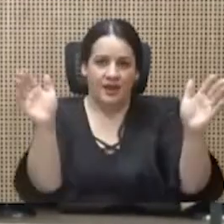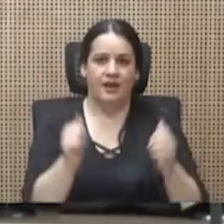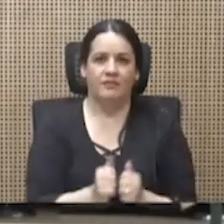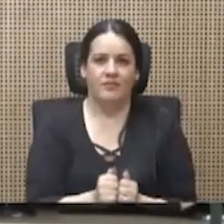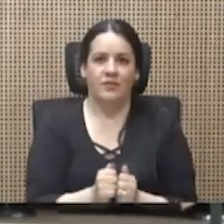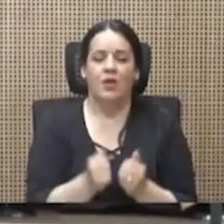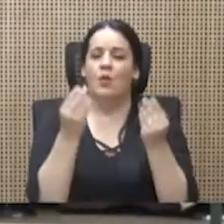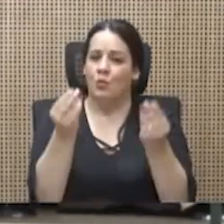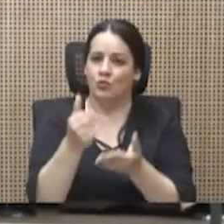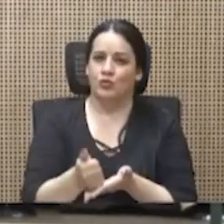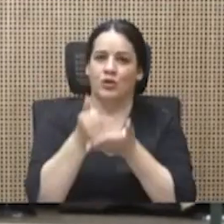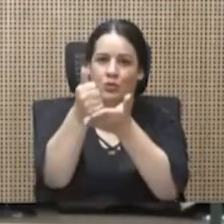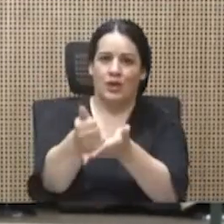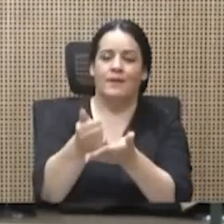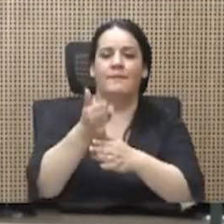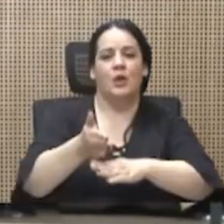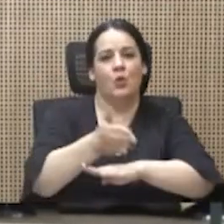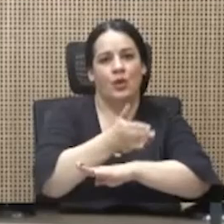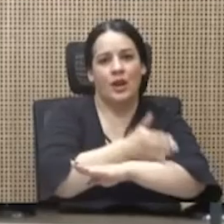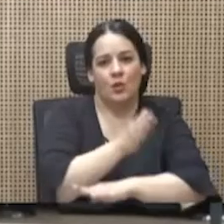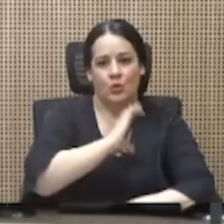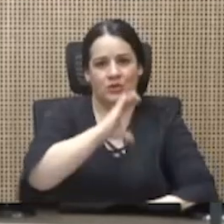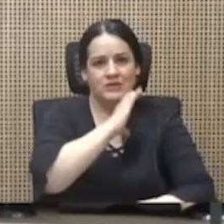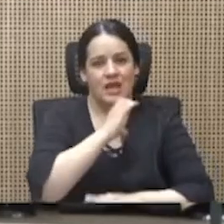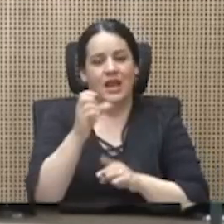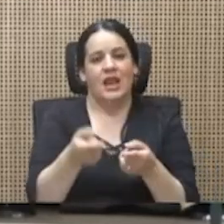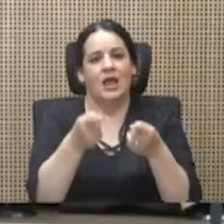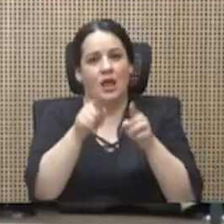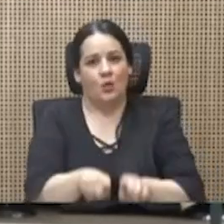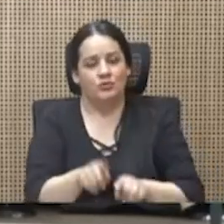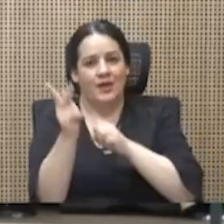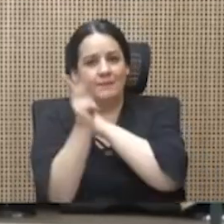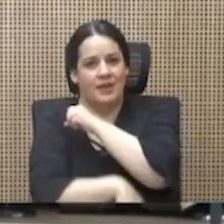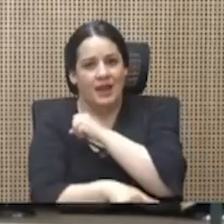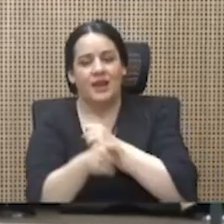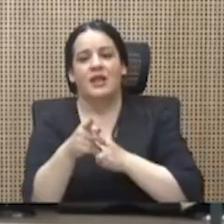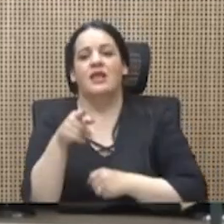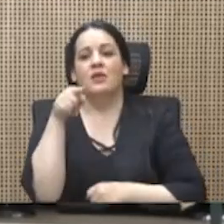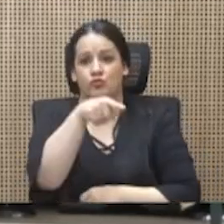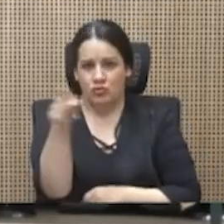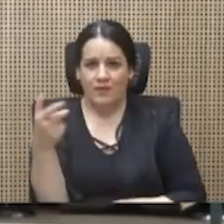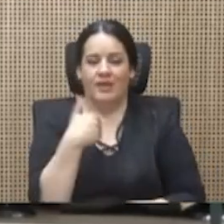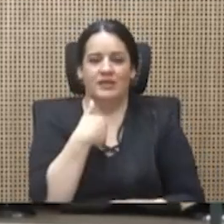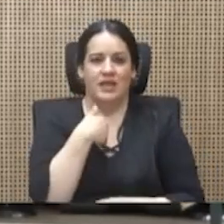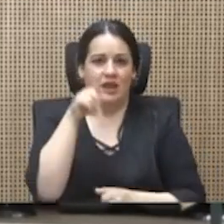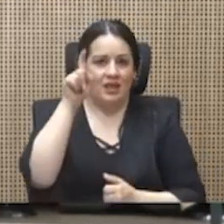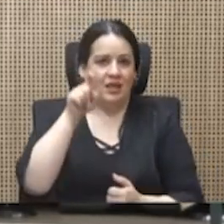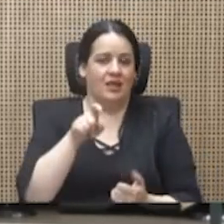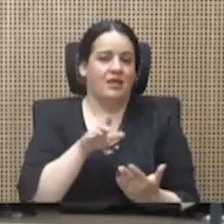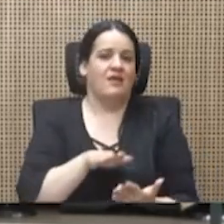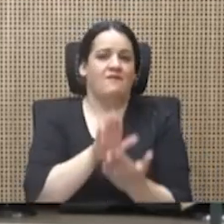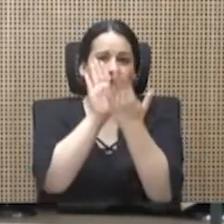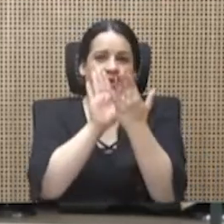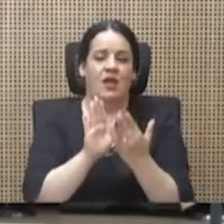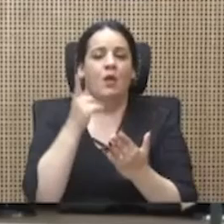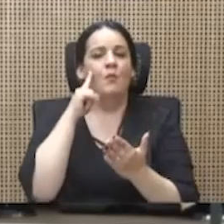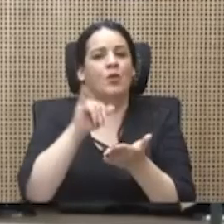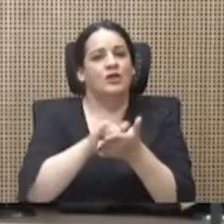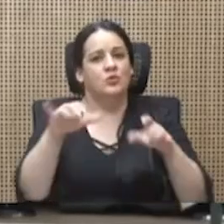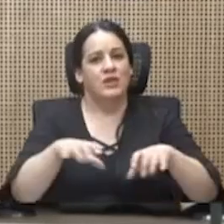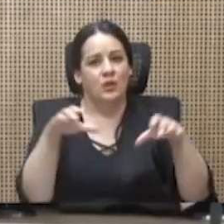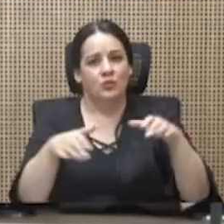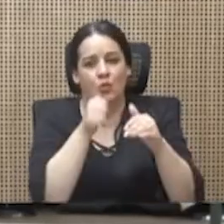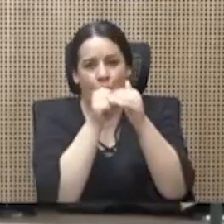para mejorar su condición en la causa penal que les va a caer encima por estos actos tan oscuros y tan escondidos de las